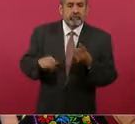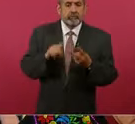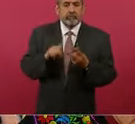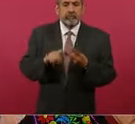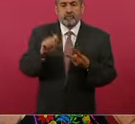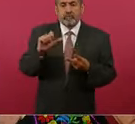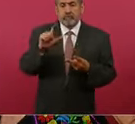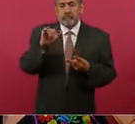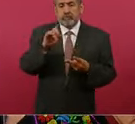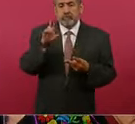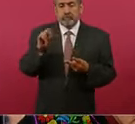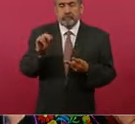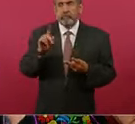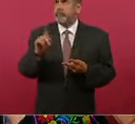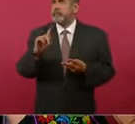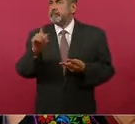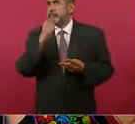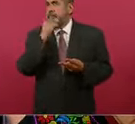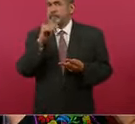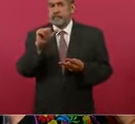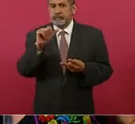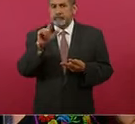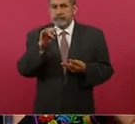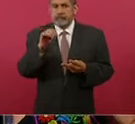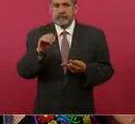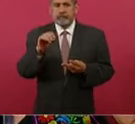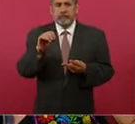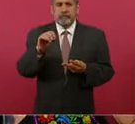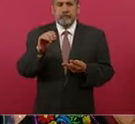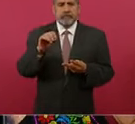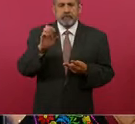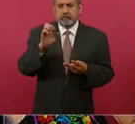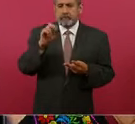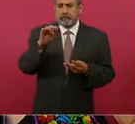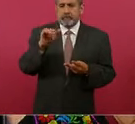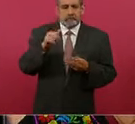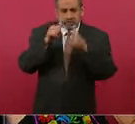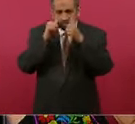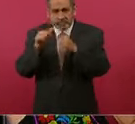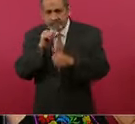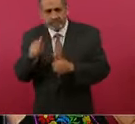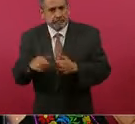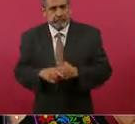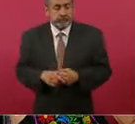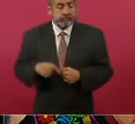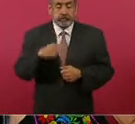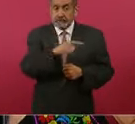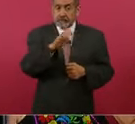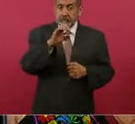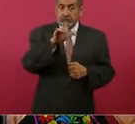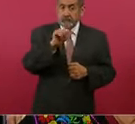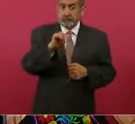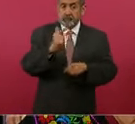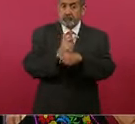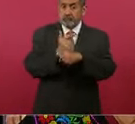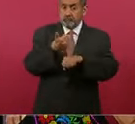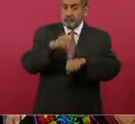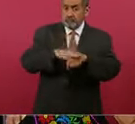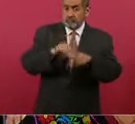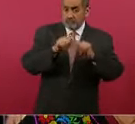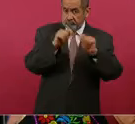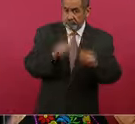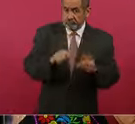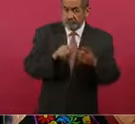Alejandro Salinas, perdón, Alejandro Salinas, Alejandro Encinas no la ha atendido. Claudia es licenciada en administración y tiene también